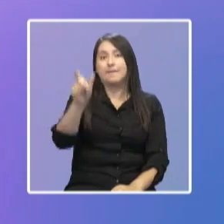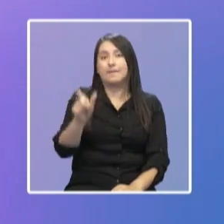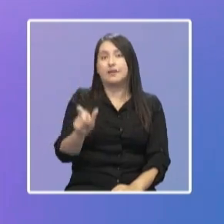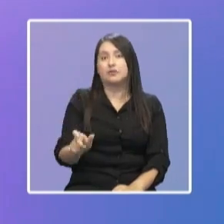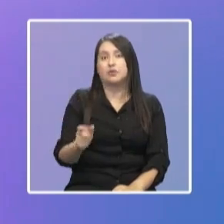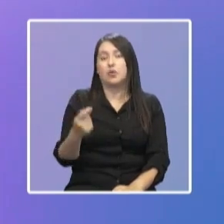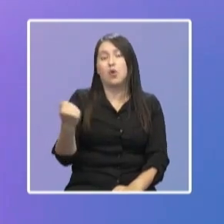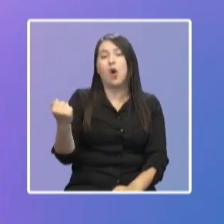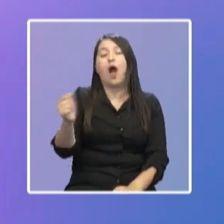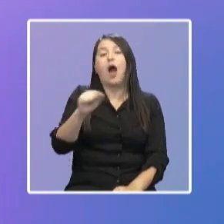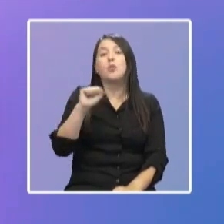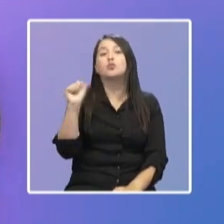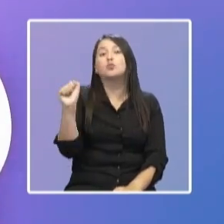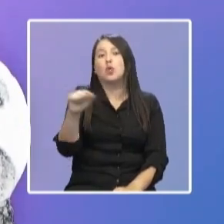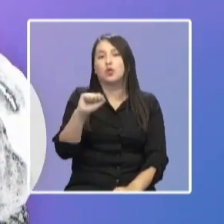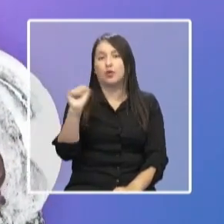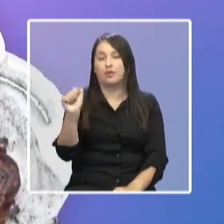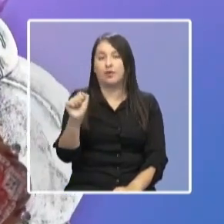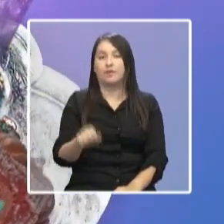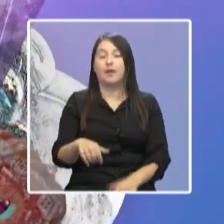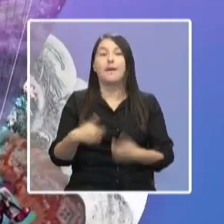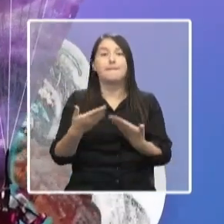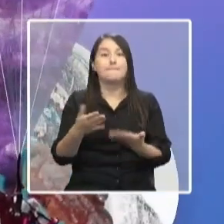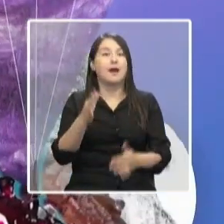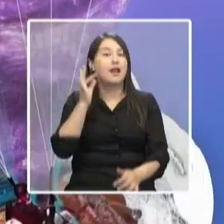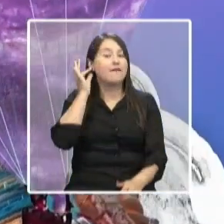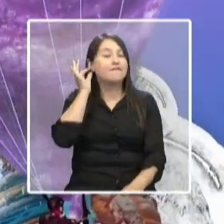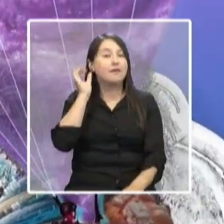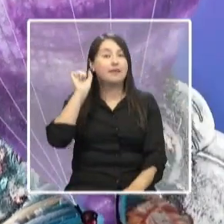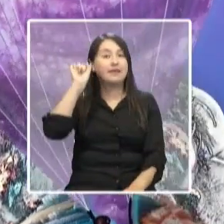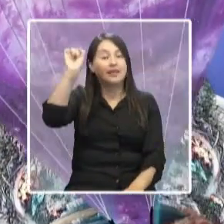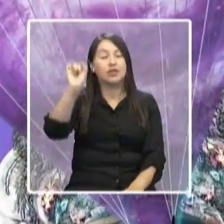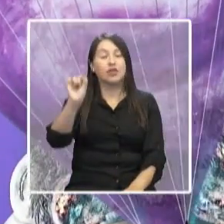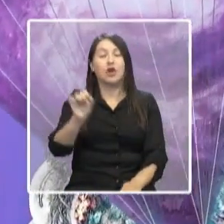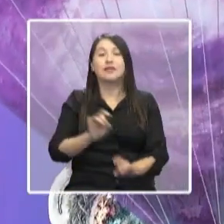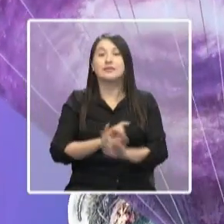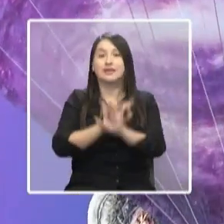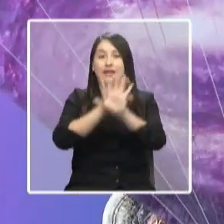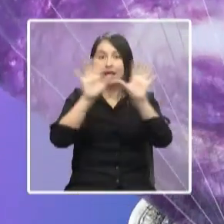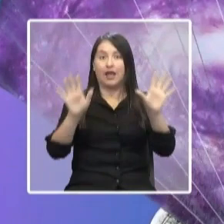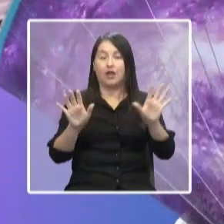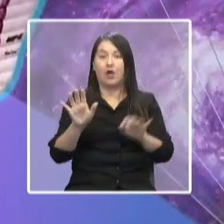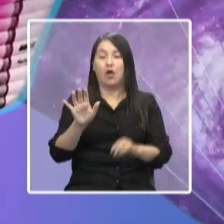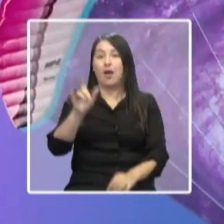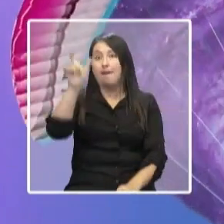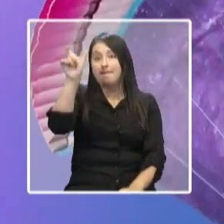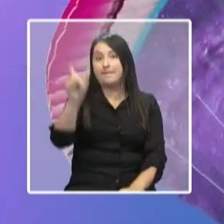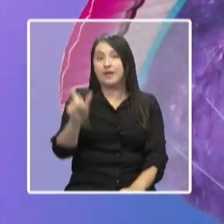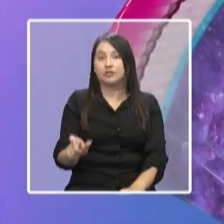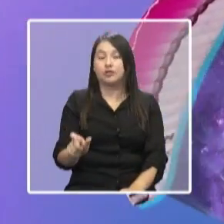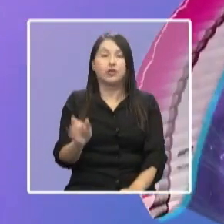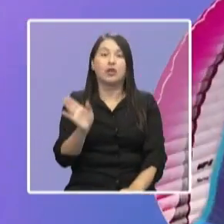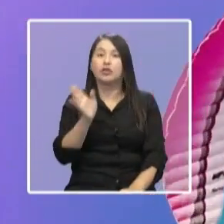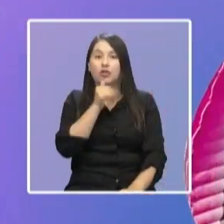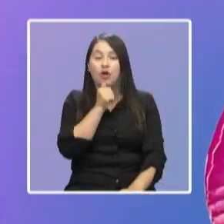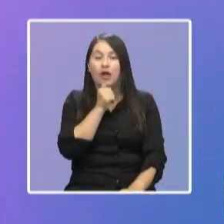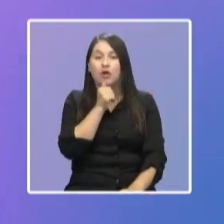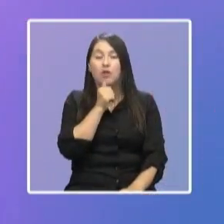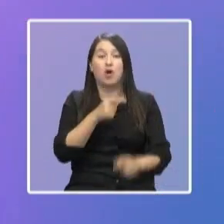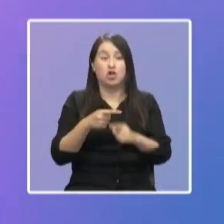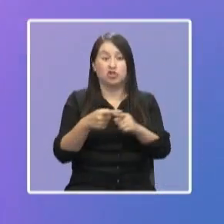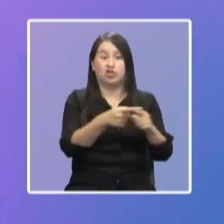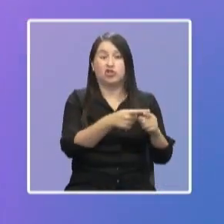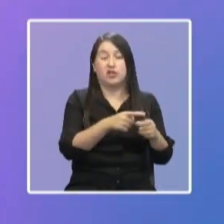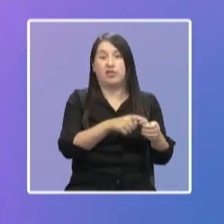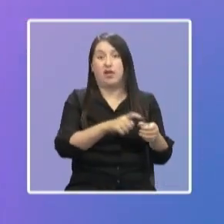demás. Para el feminismo es claro que el individuo no existe ni al margen de la sociedad ni antes